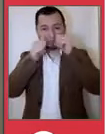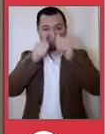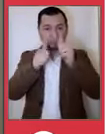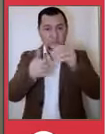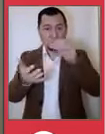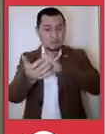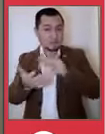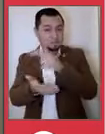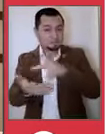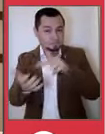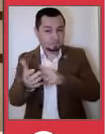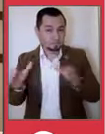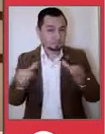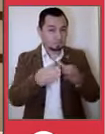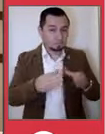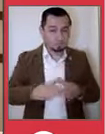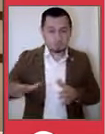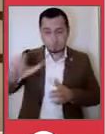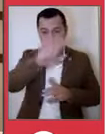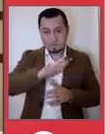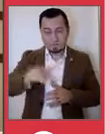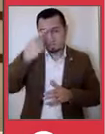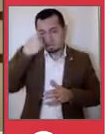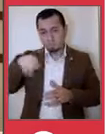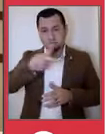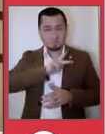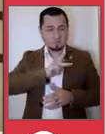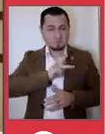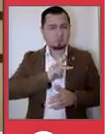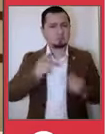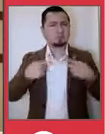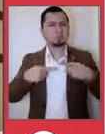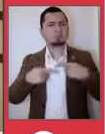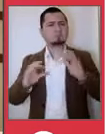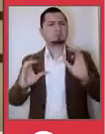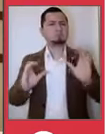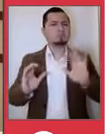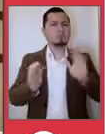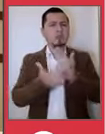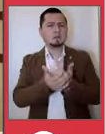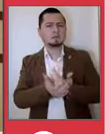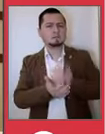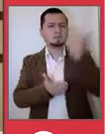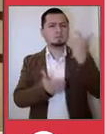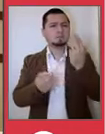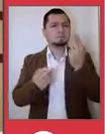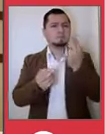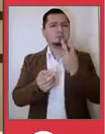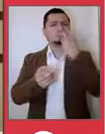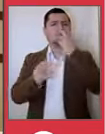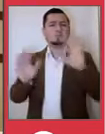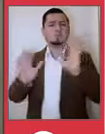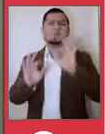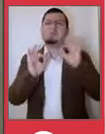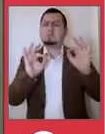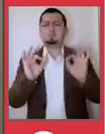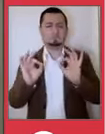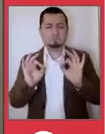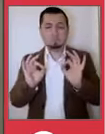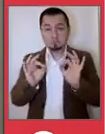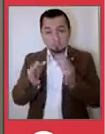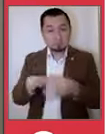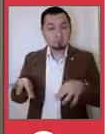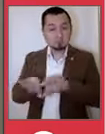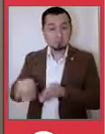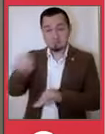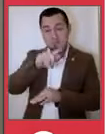regionales y comunitarios con para pacientes perdón que no requieren cuidados intensivos ni ventilación mecánica y esto es muy importante